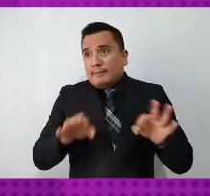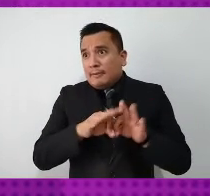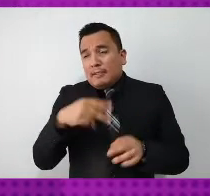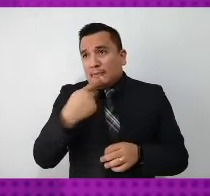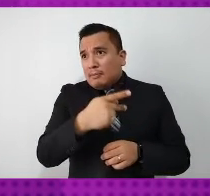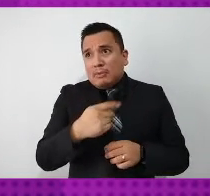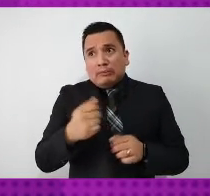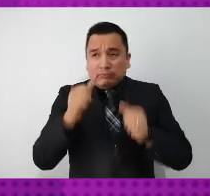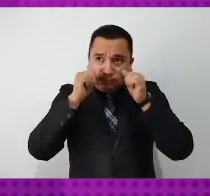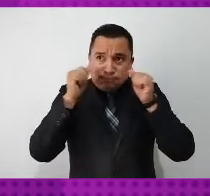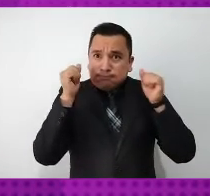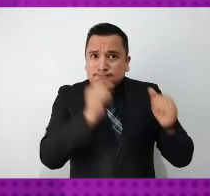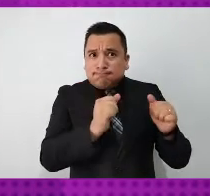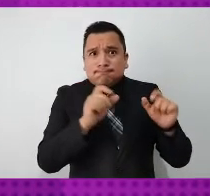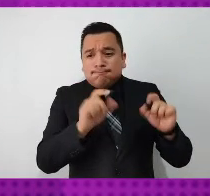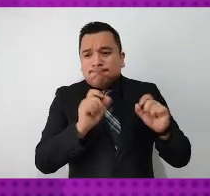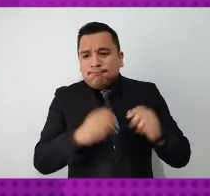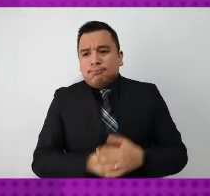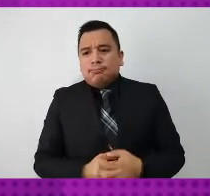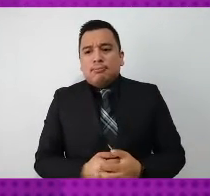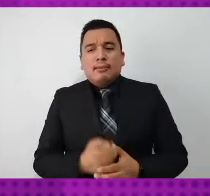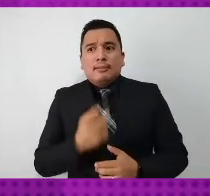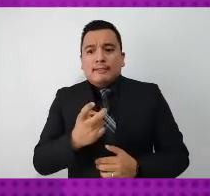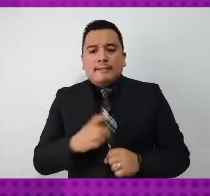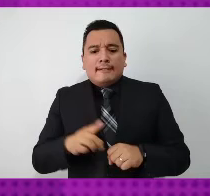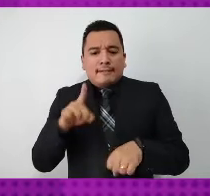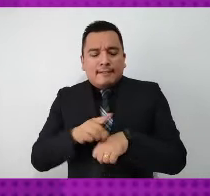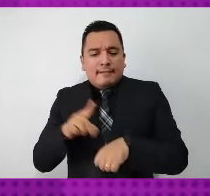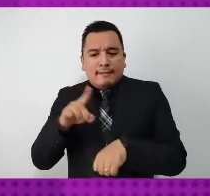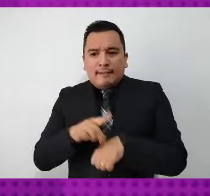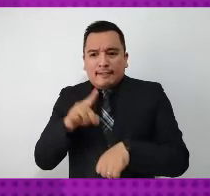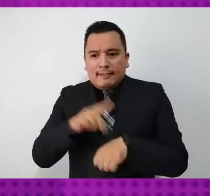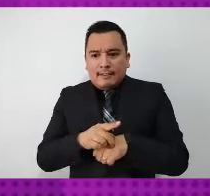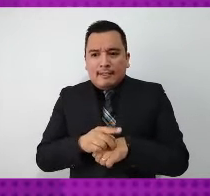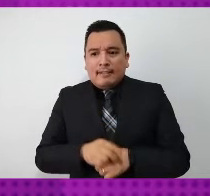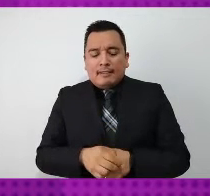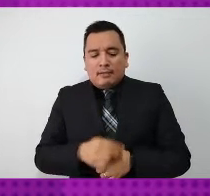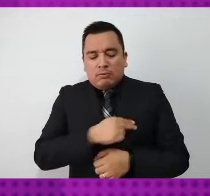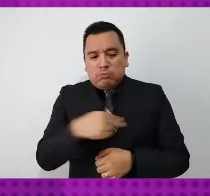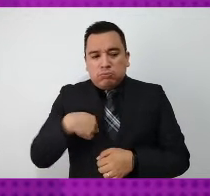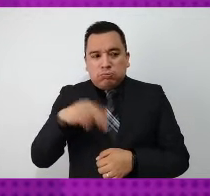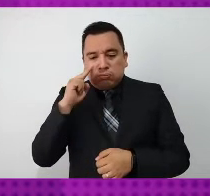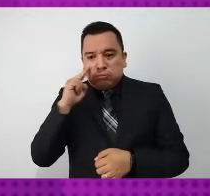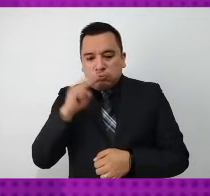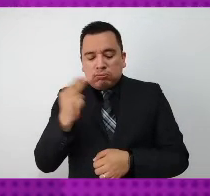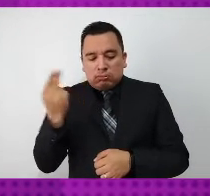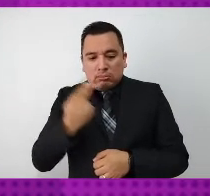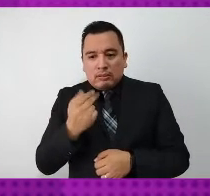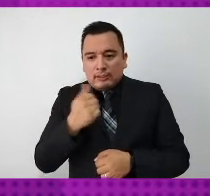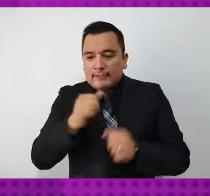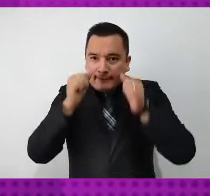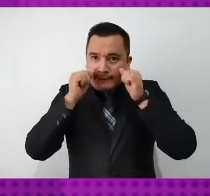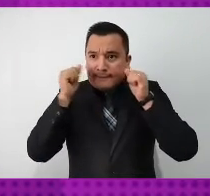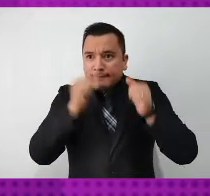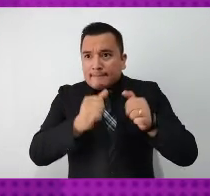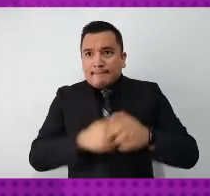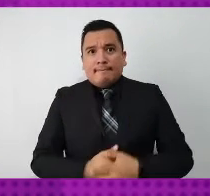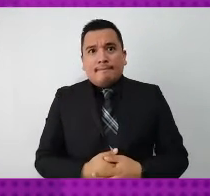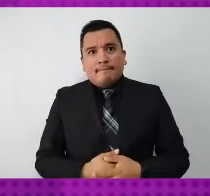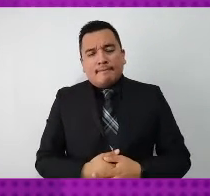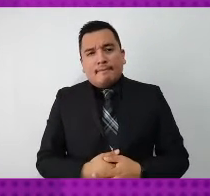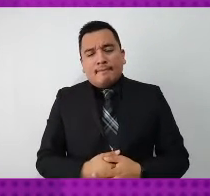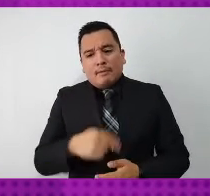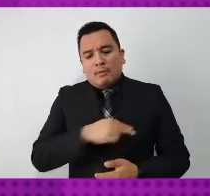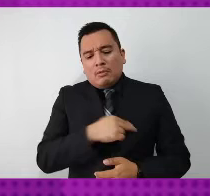hecho de que día con día vemos que estas opiniones son tomadas en cuenta tenemos más espacios en donde nos podemos expresar en